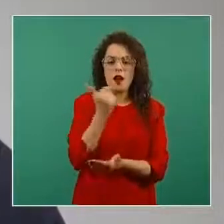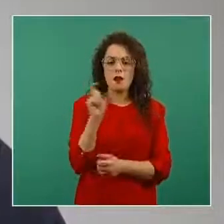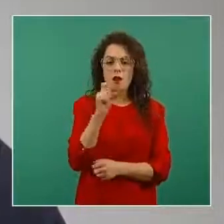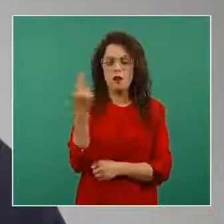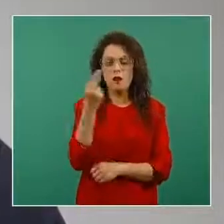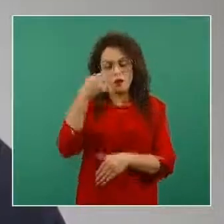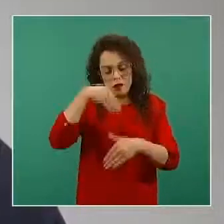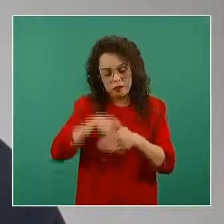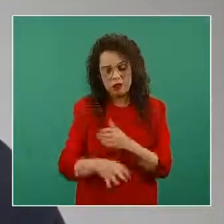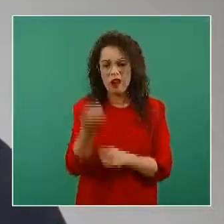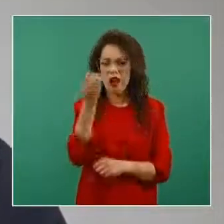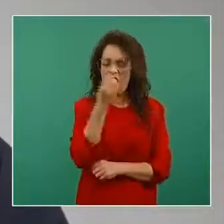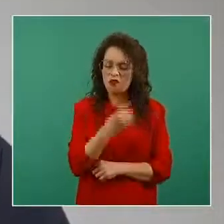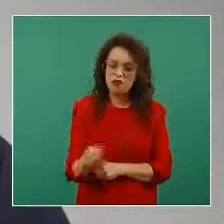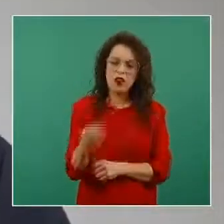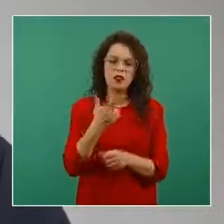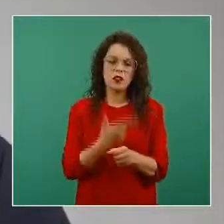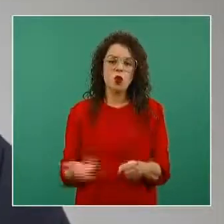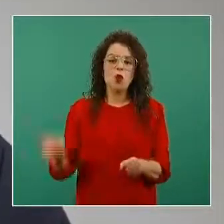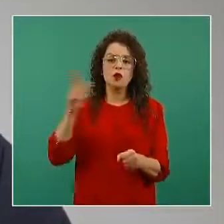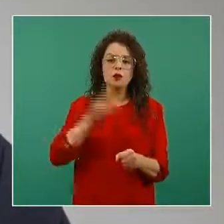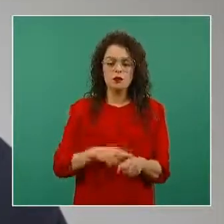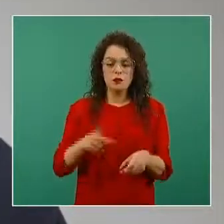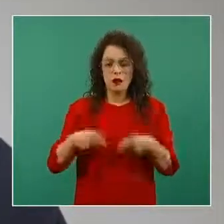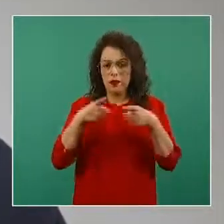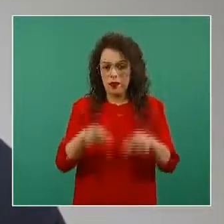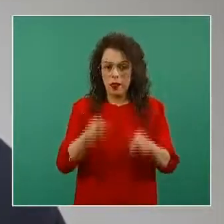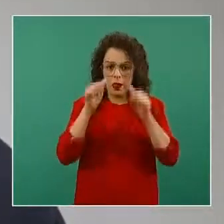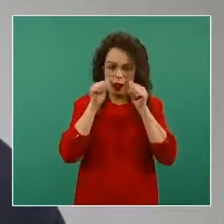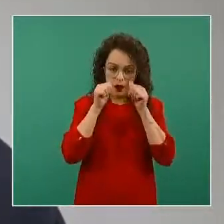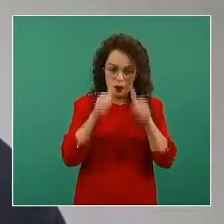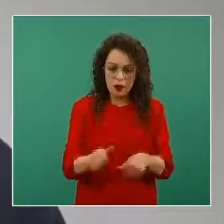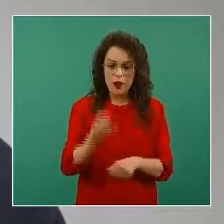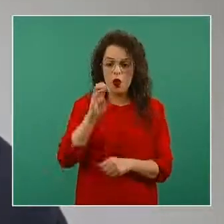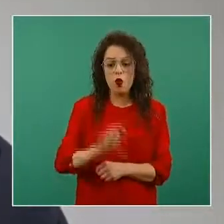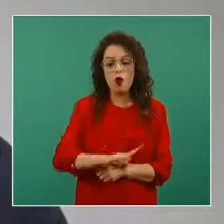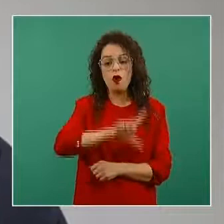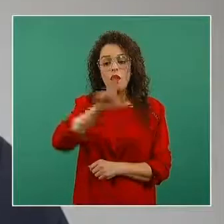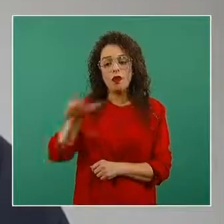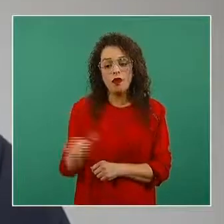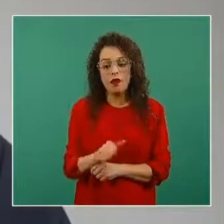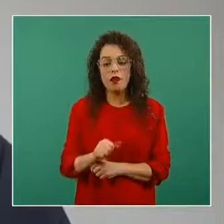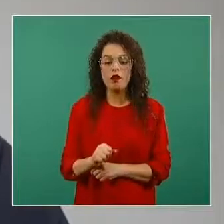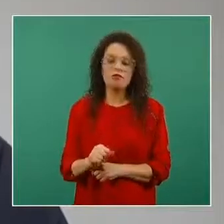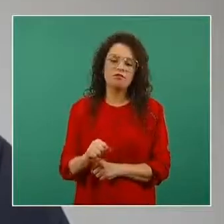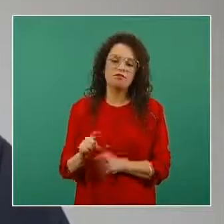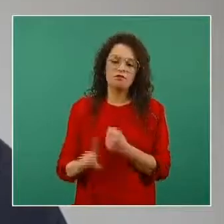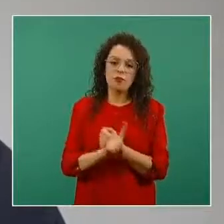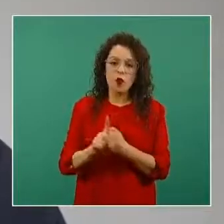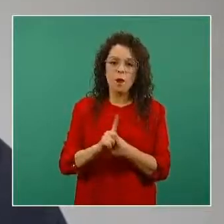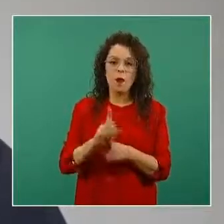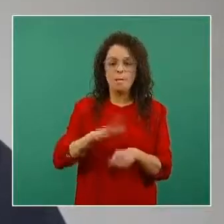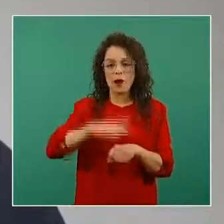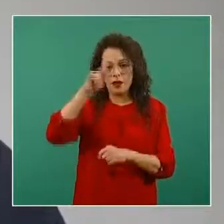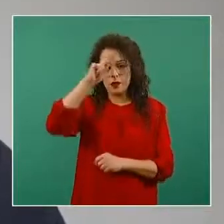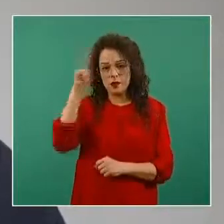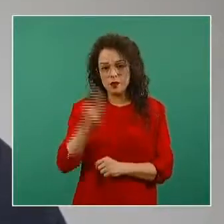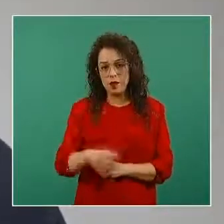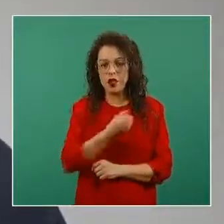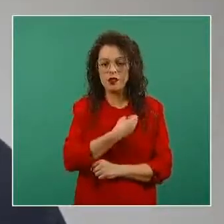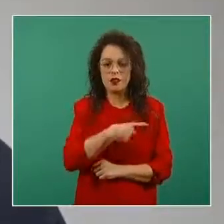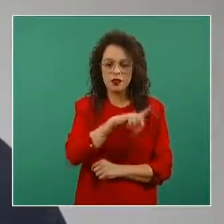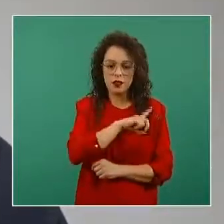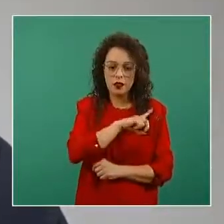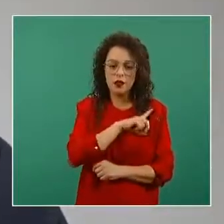la hospitalización de la persona, que puede también tener secuelas a su salud, que obviamente produce también afectación en